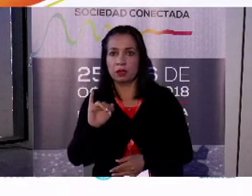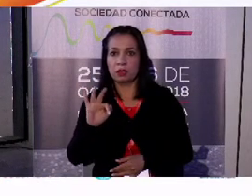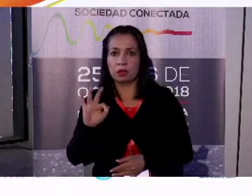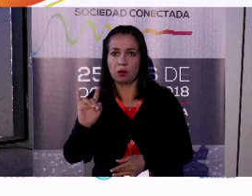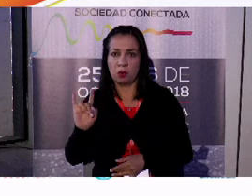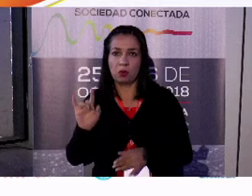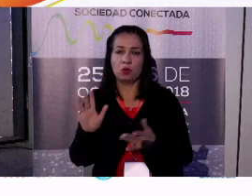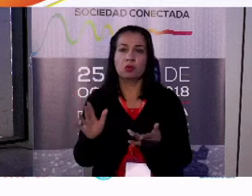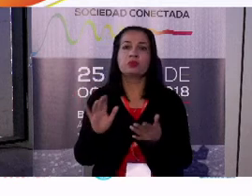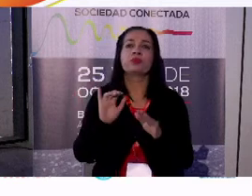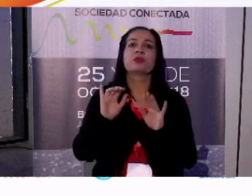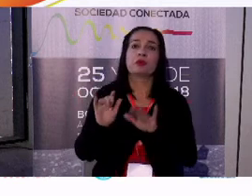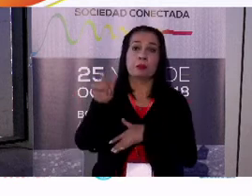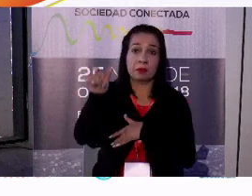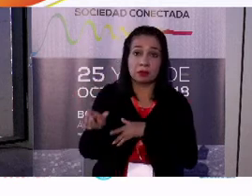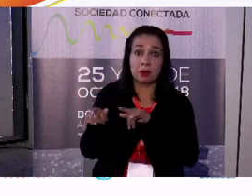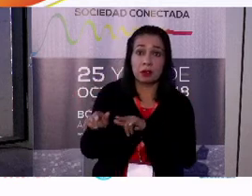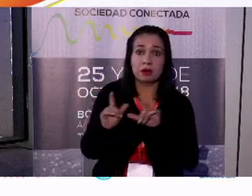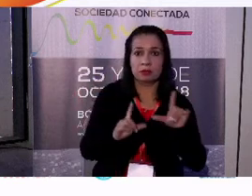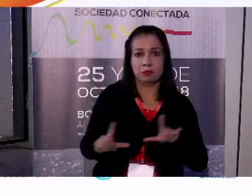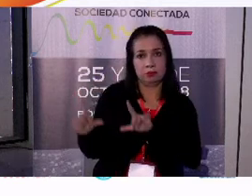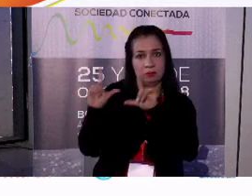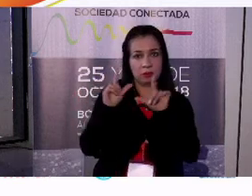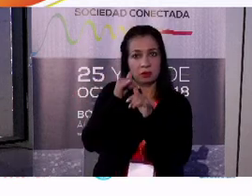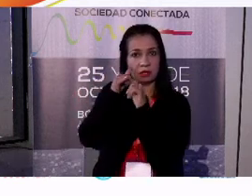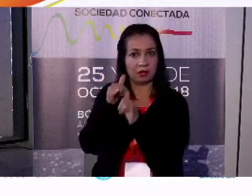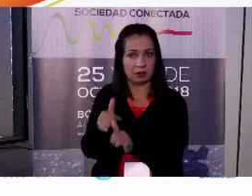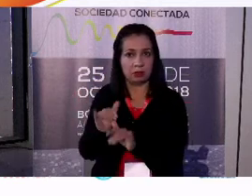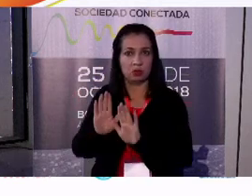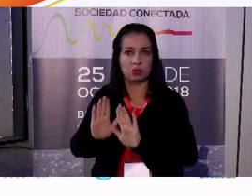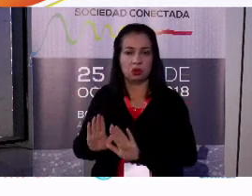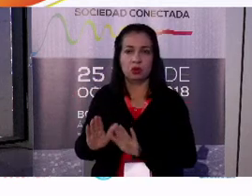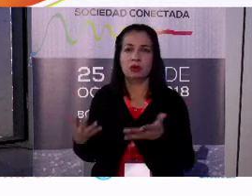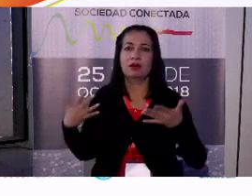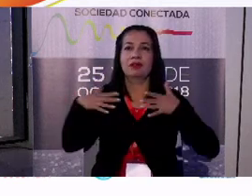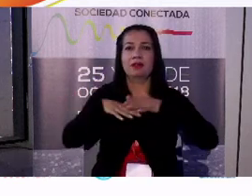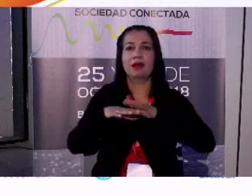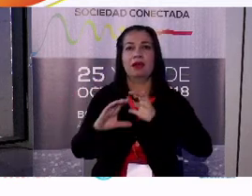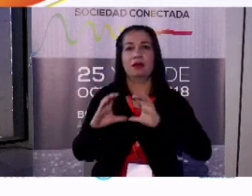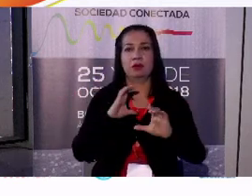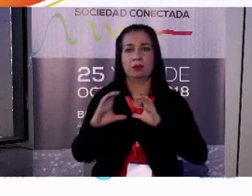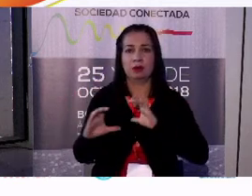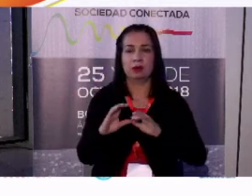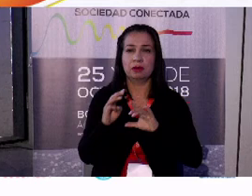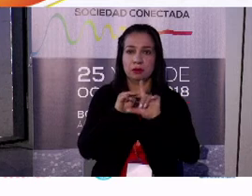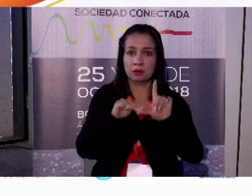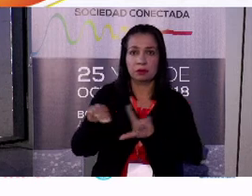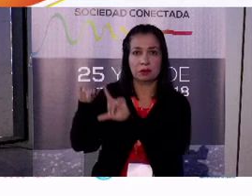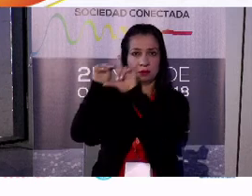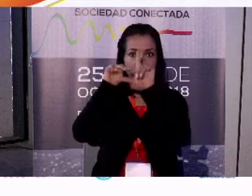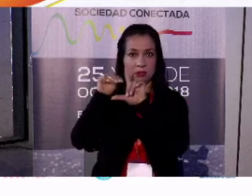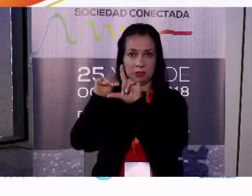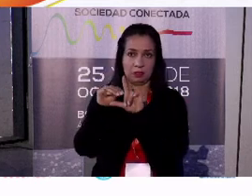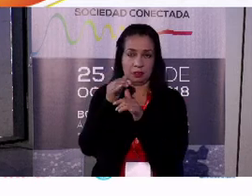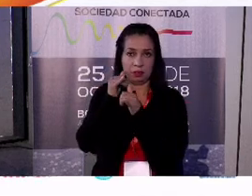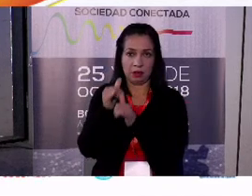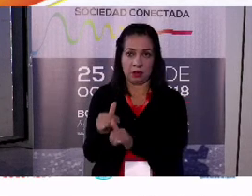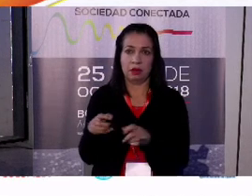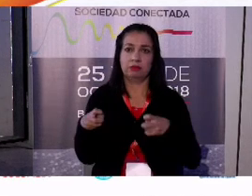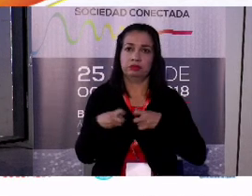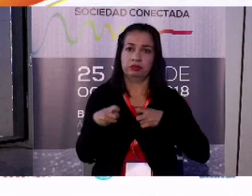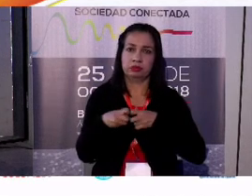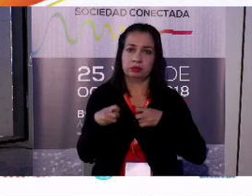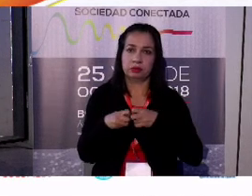Souza recibió su licenciatura en ingeniería de redes y de comunicación y su maestría en ingeniería eléctrica